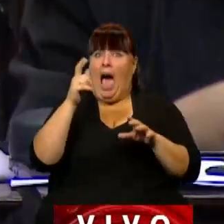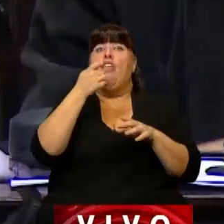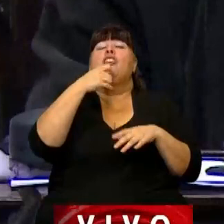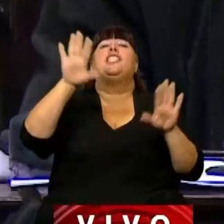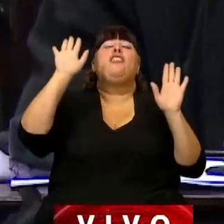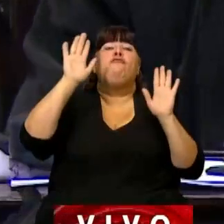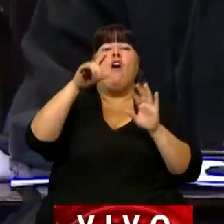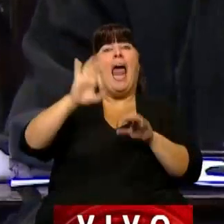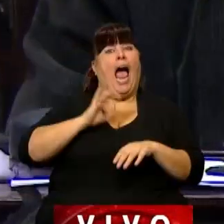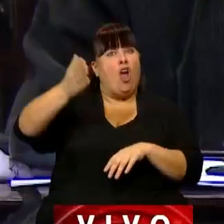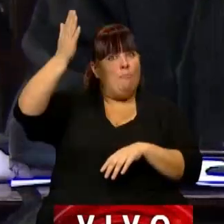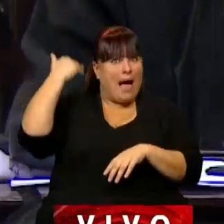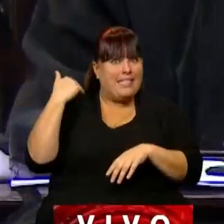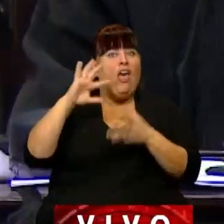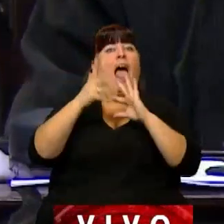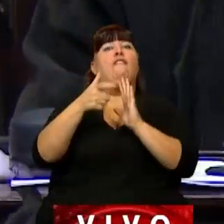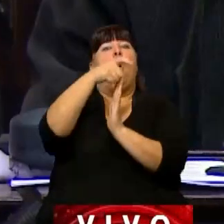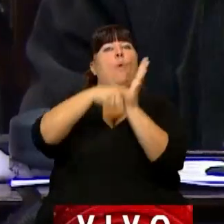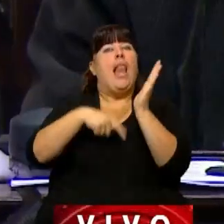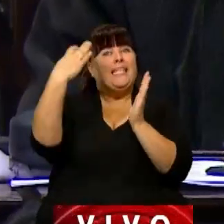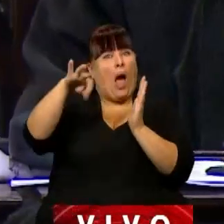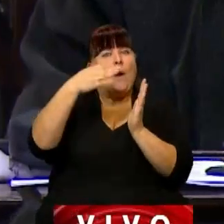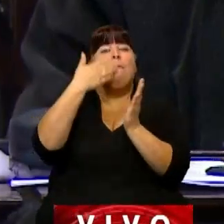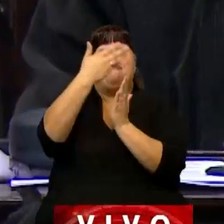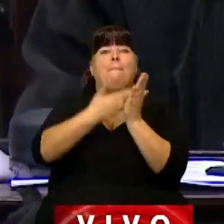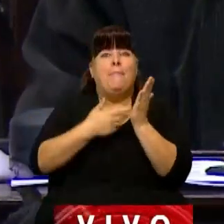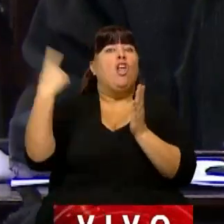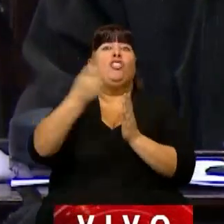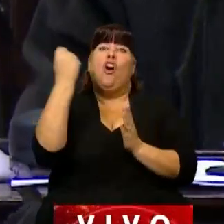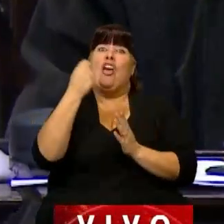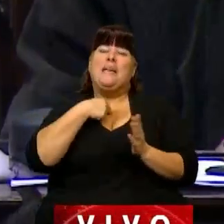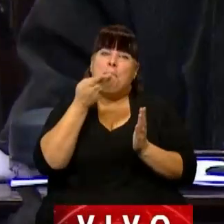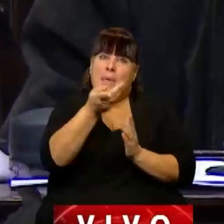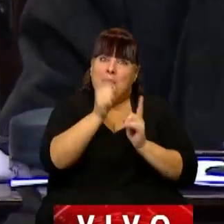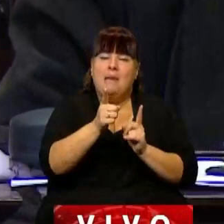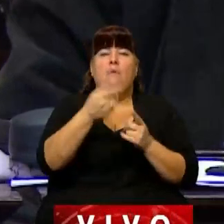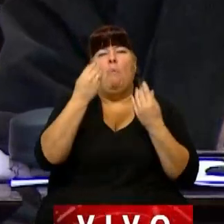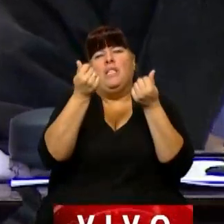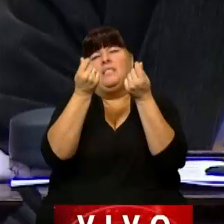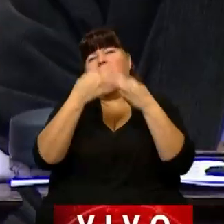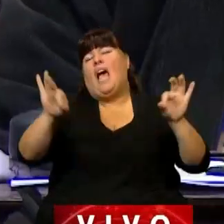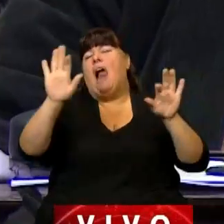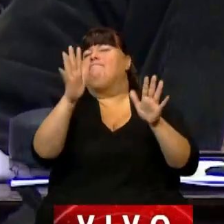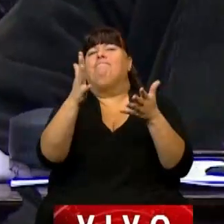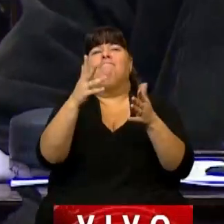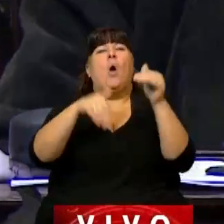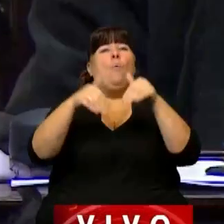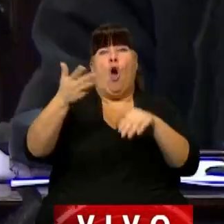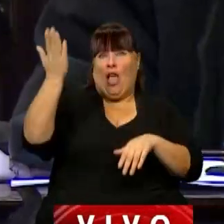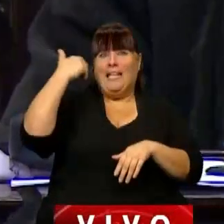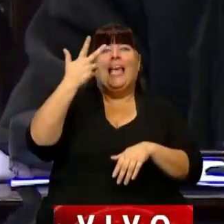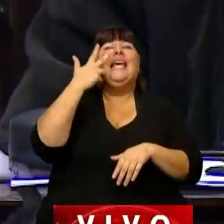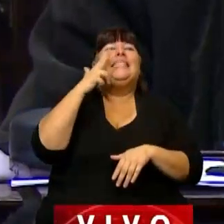hubiera aplicado el año pasado el sistema de boleta única de papel que muchos queríamos, se hubieran ahorrado solamente la elección